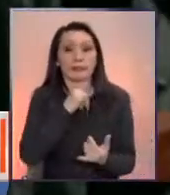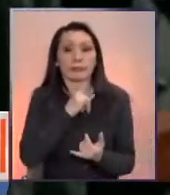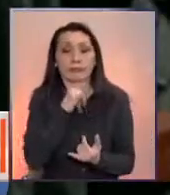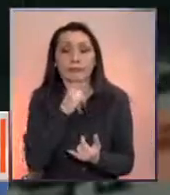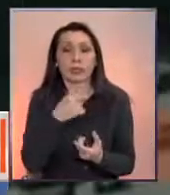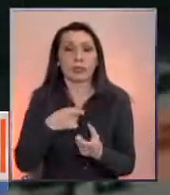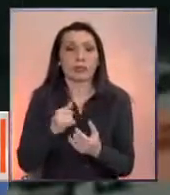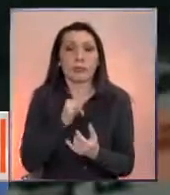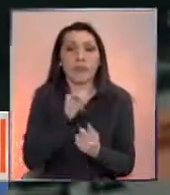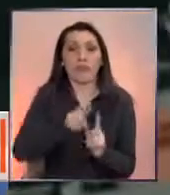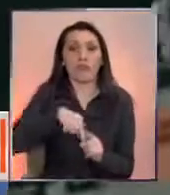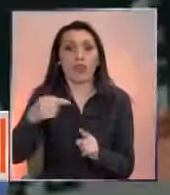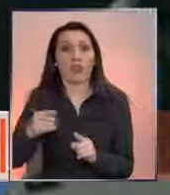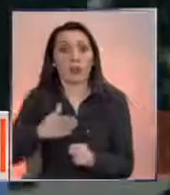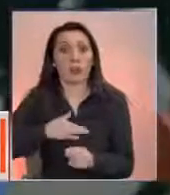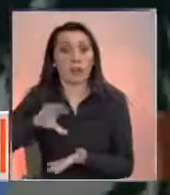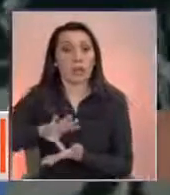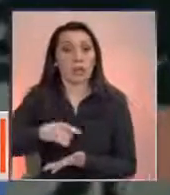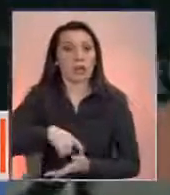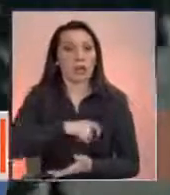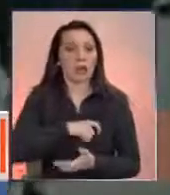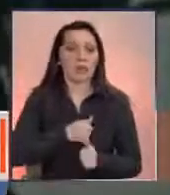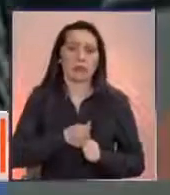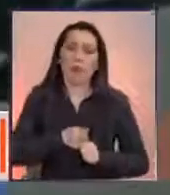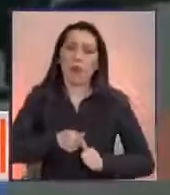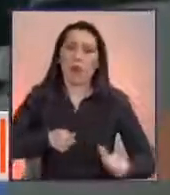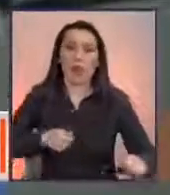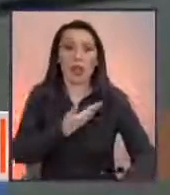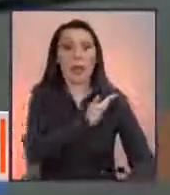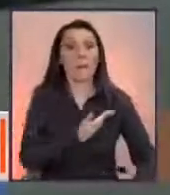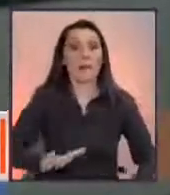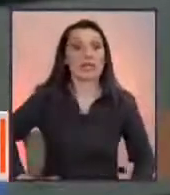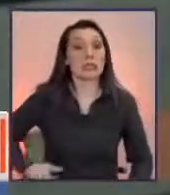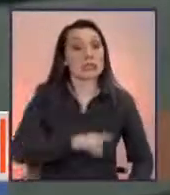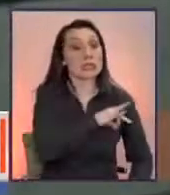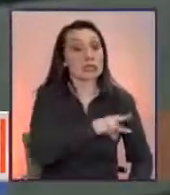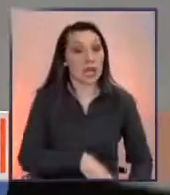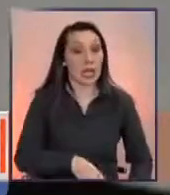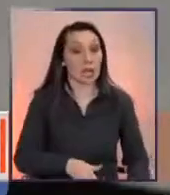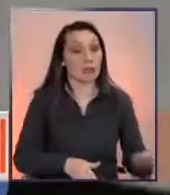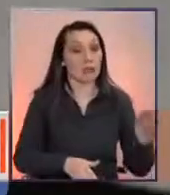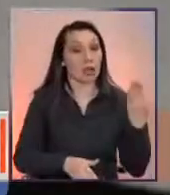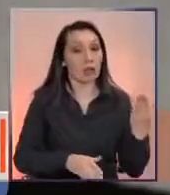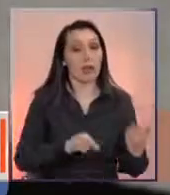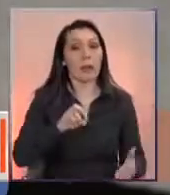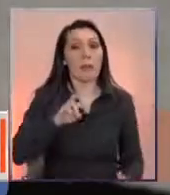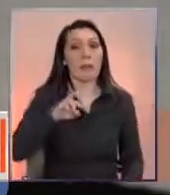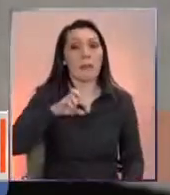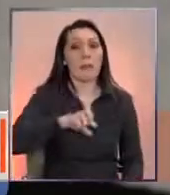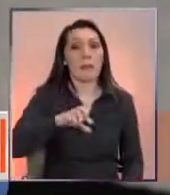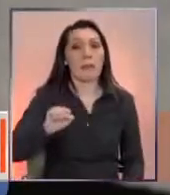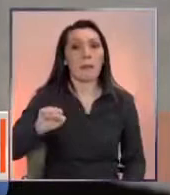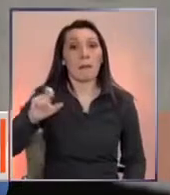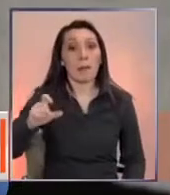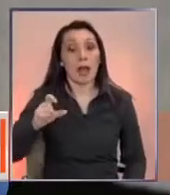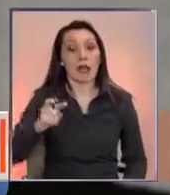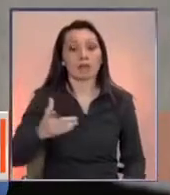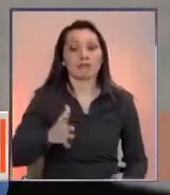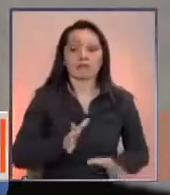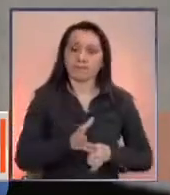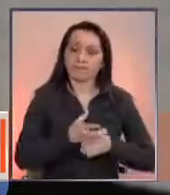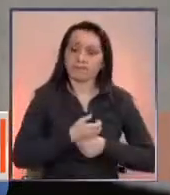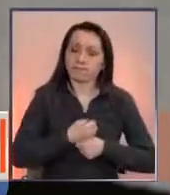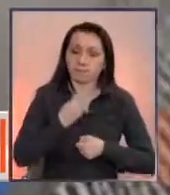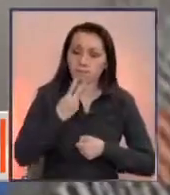de nuevos rumbos. A miles de kilómetros de allí, el presidente chileno de ese entonces, don Pedro Aguirre Cerda, conmovido por